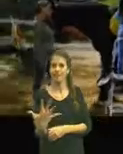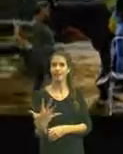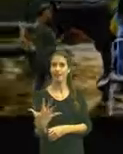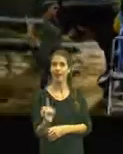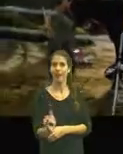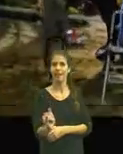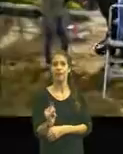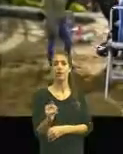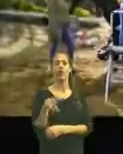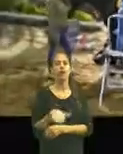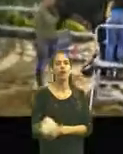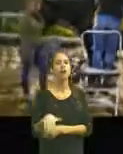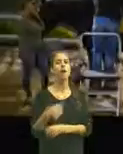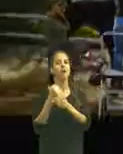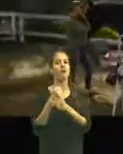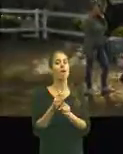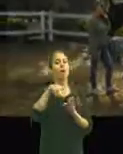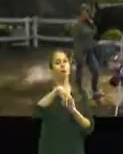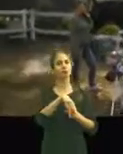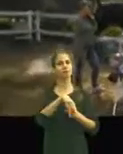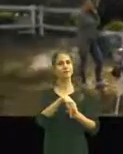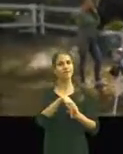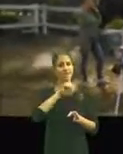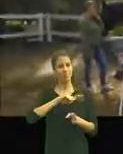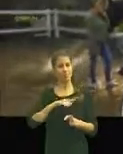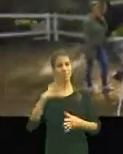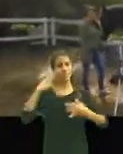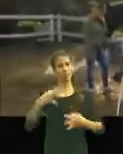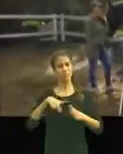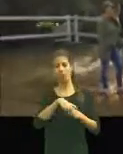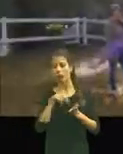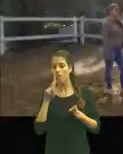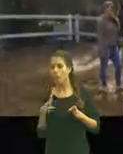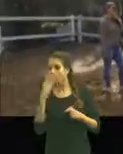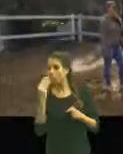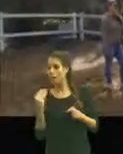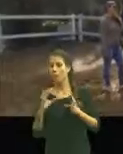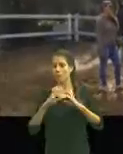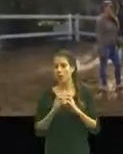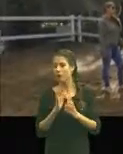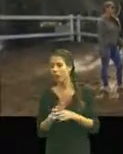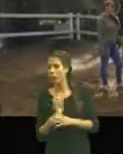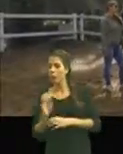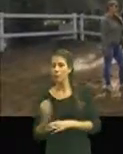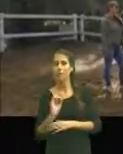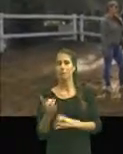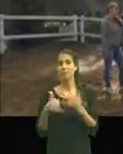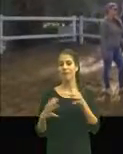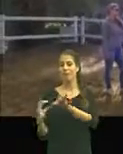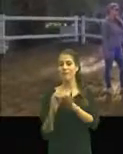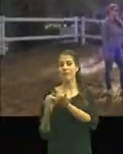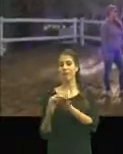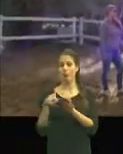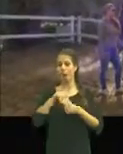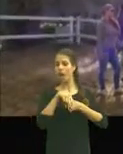se nota seguro porque está en un plano superior, empezamos a jugar con el perro, la pelota, y al final se establece un vínculo con el